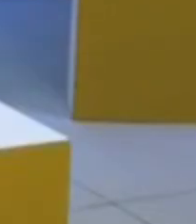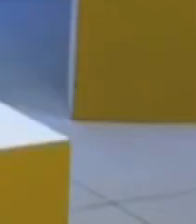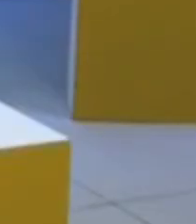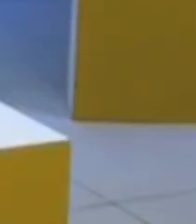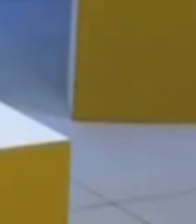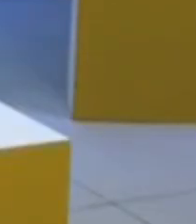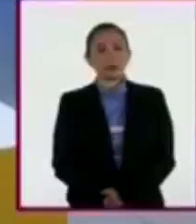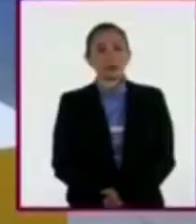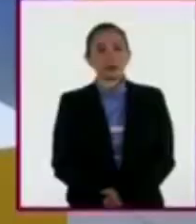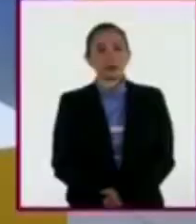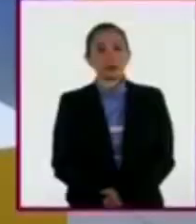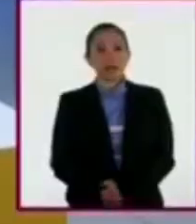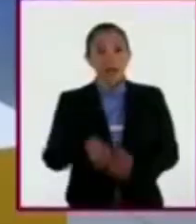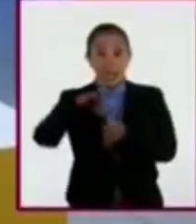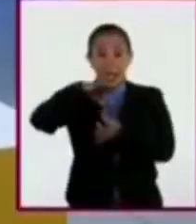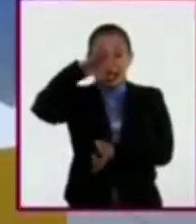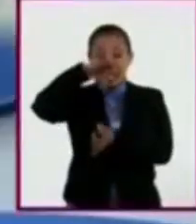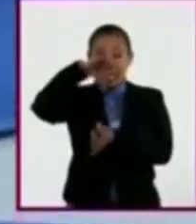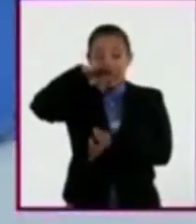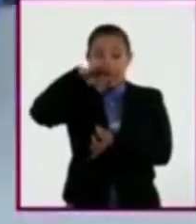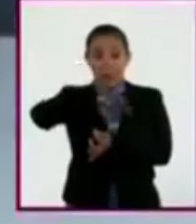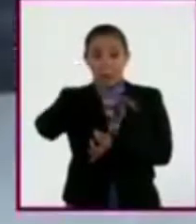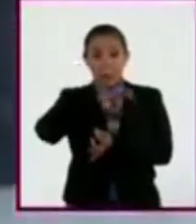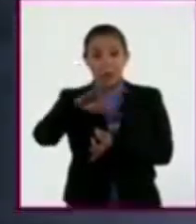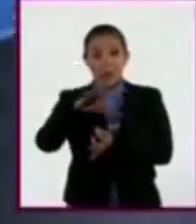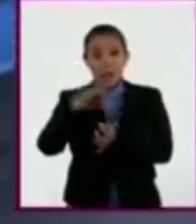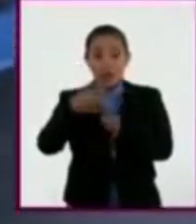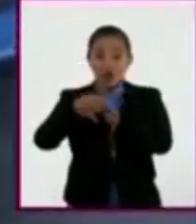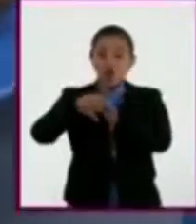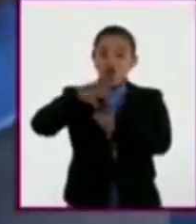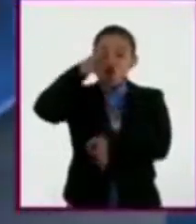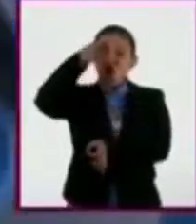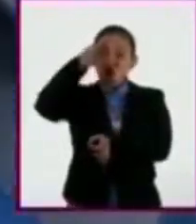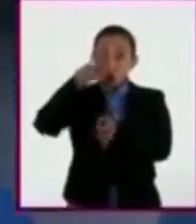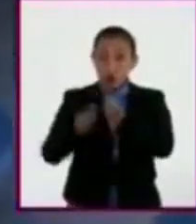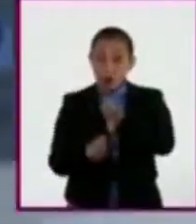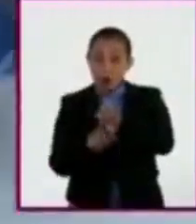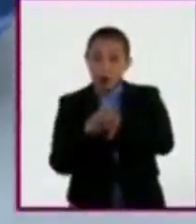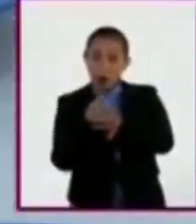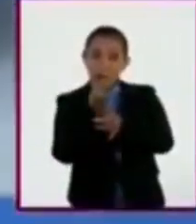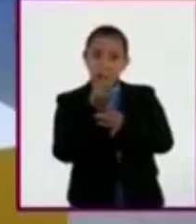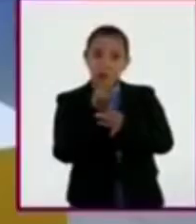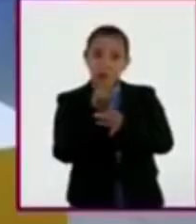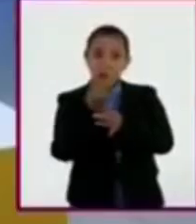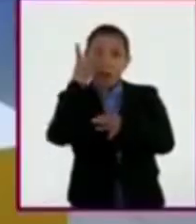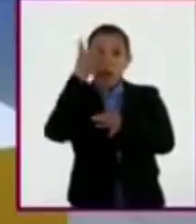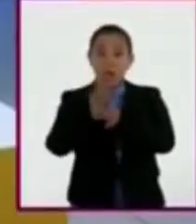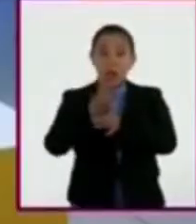El extremo libre de la liga se debe pasar por el tubo y nuestro segundo plato.